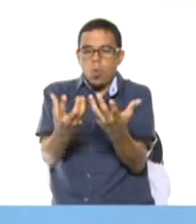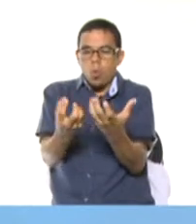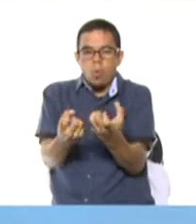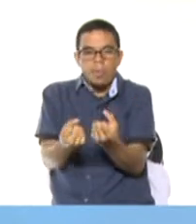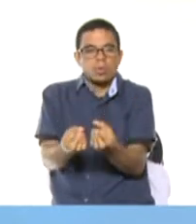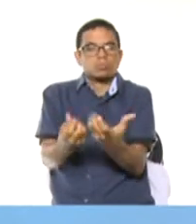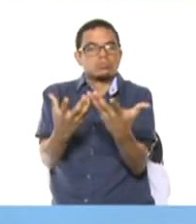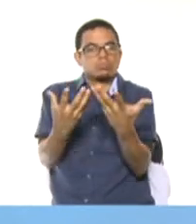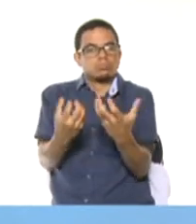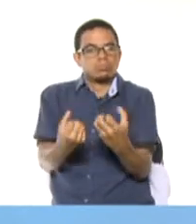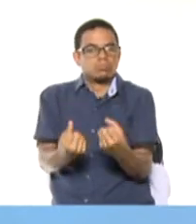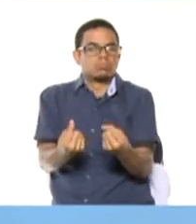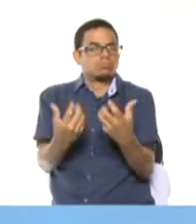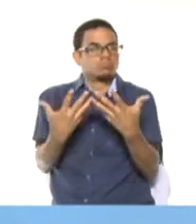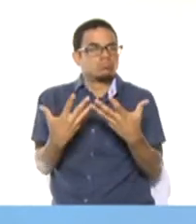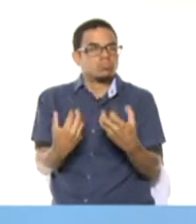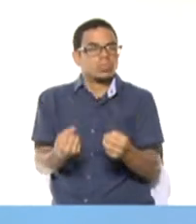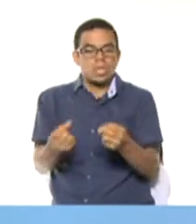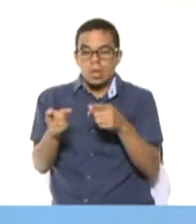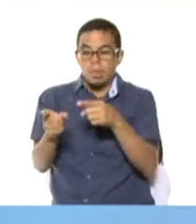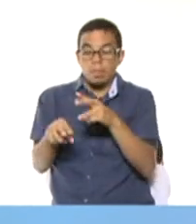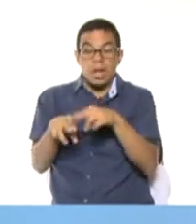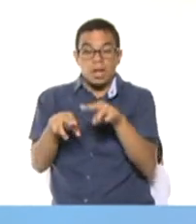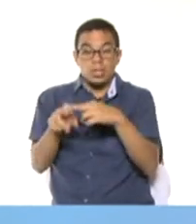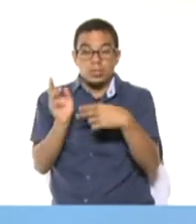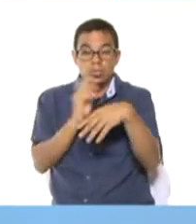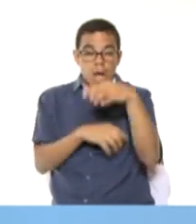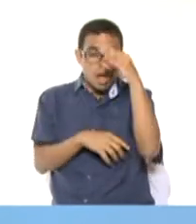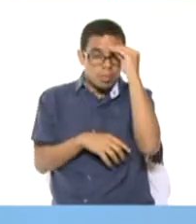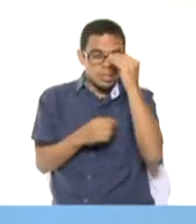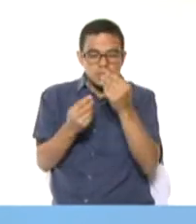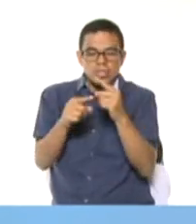Lo van a plasmar allí y podemos ofrecer,